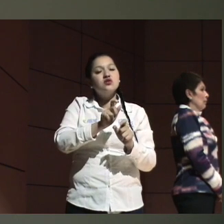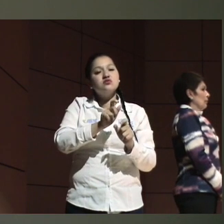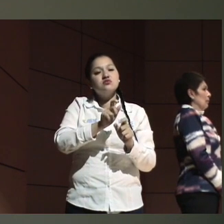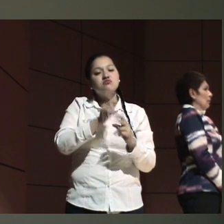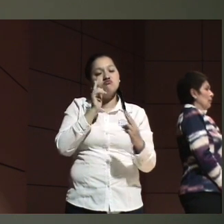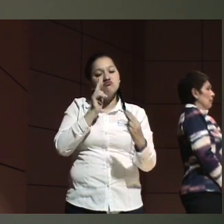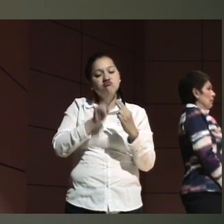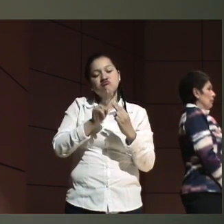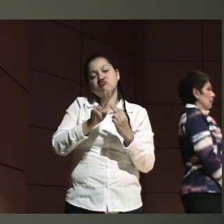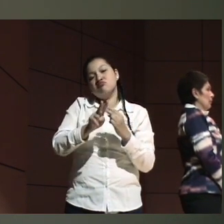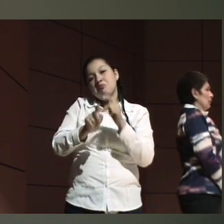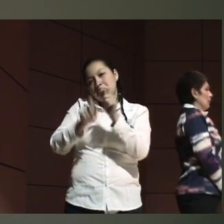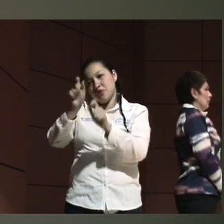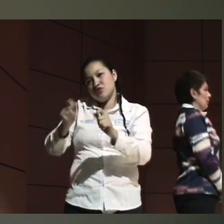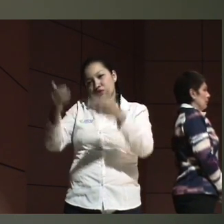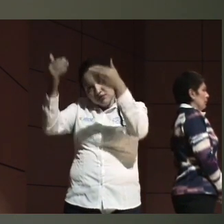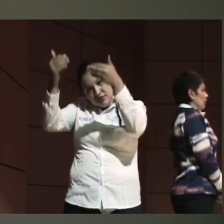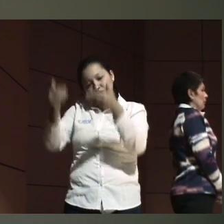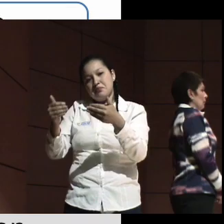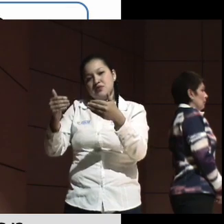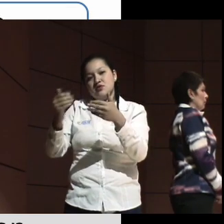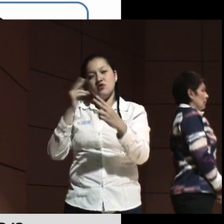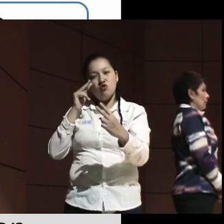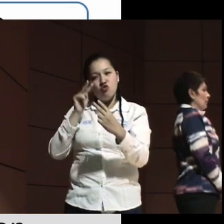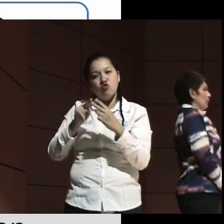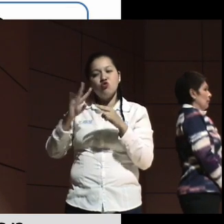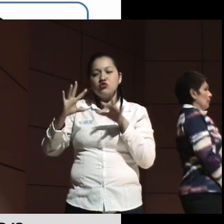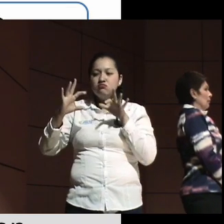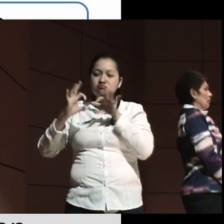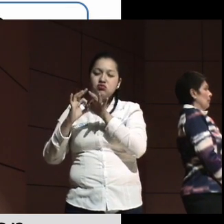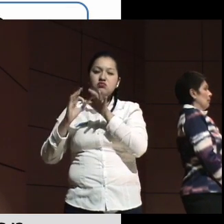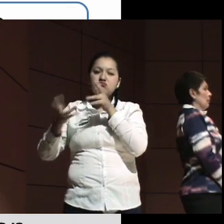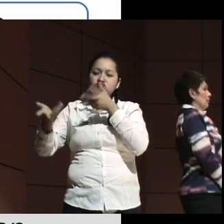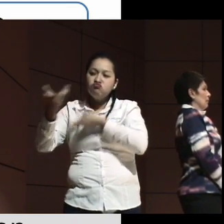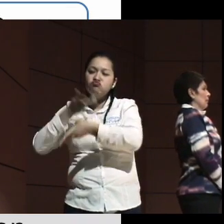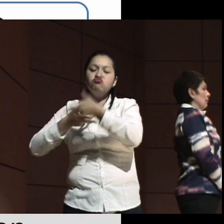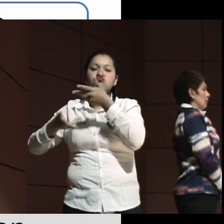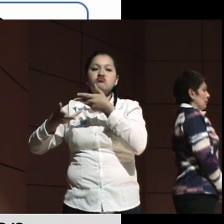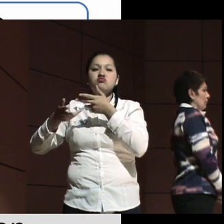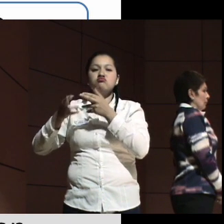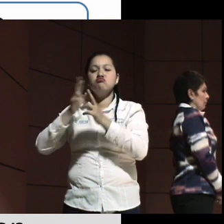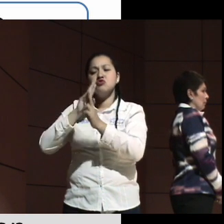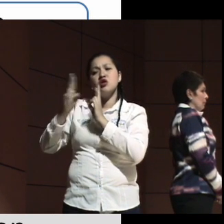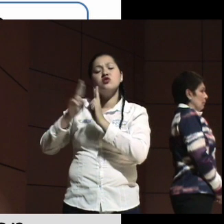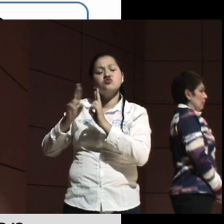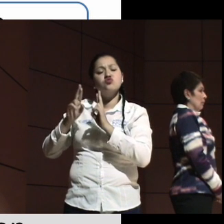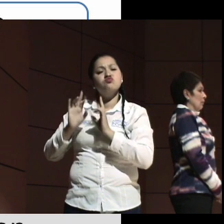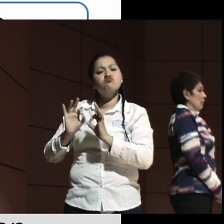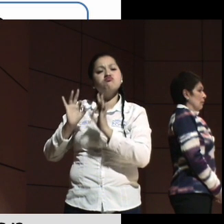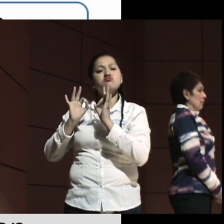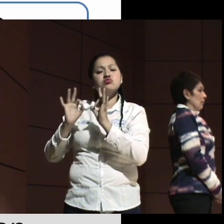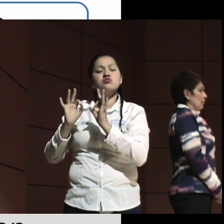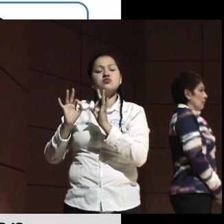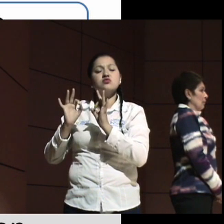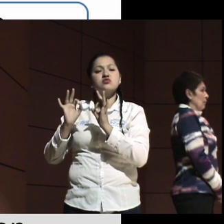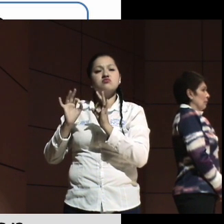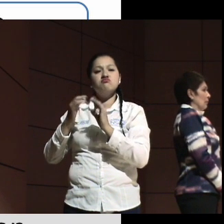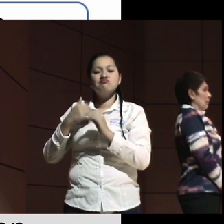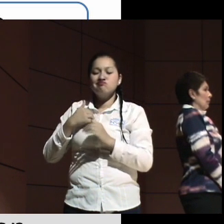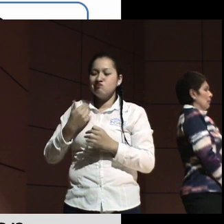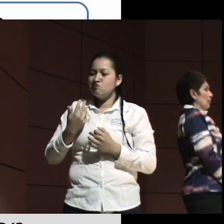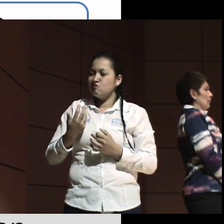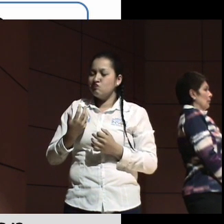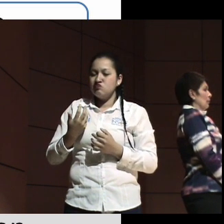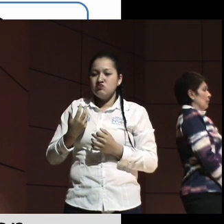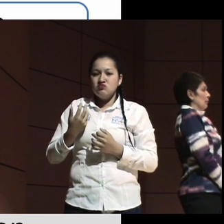con personas con discapacidad sufren o es o buscan o están